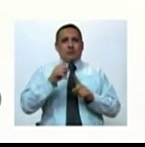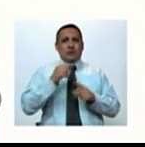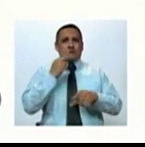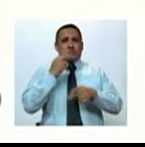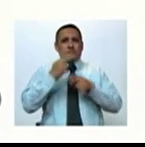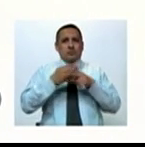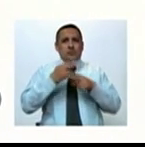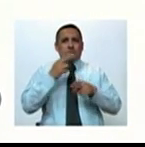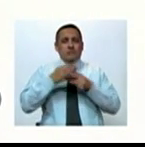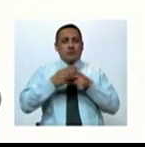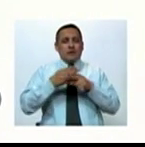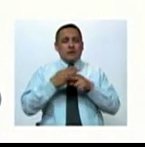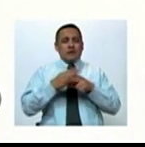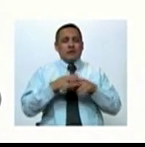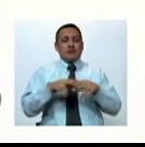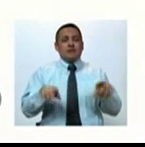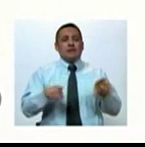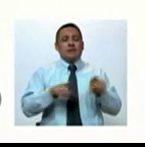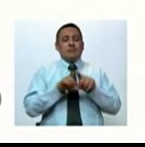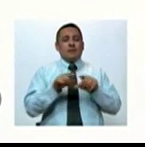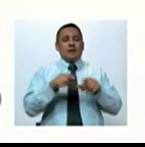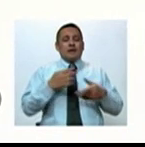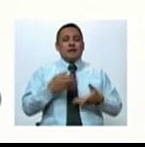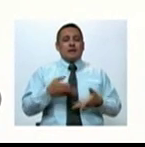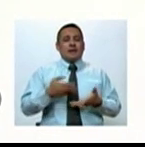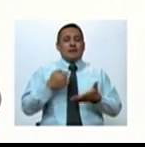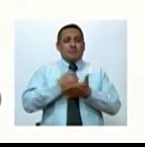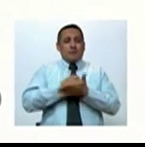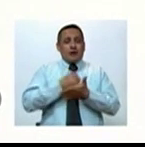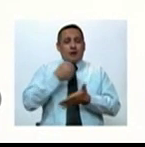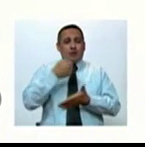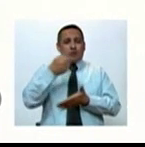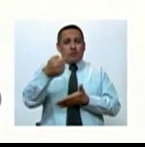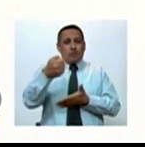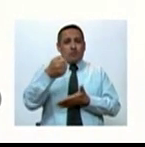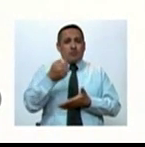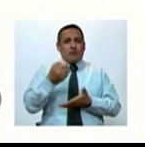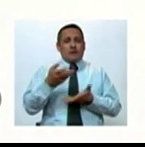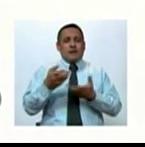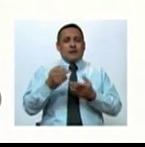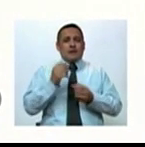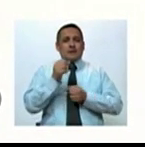aquella denominación que perciben los